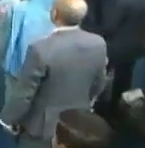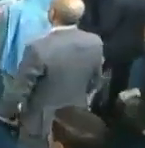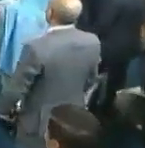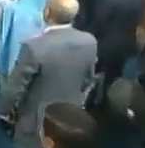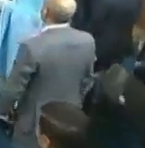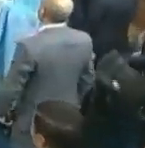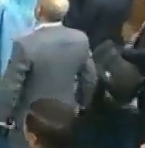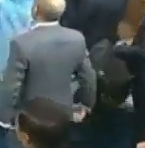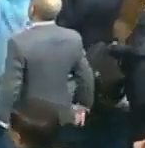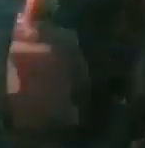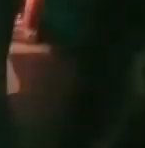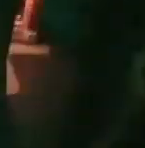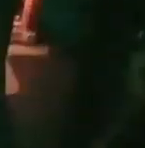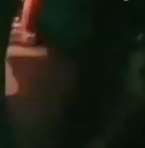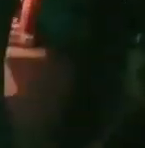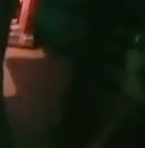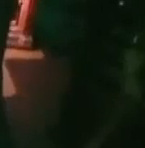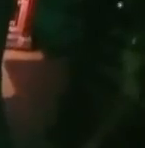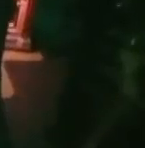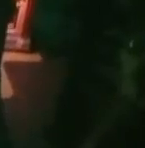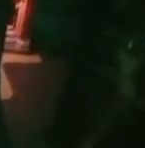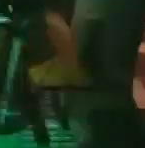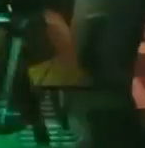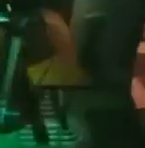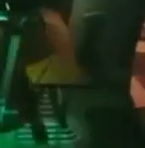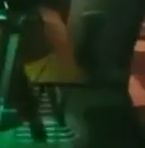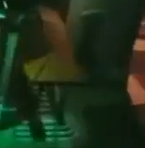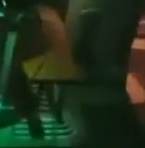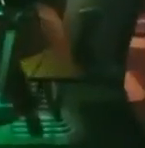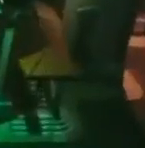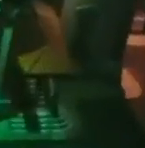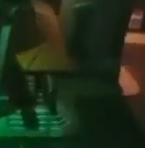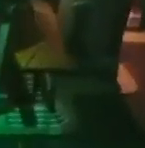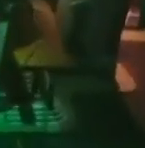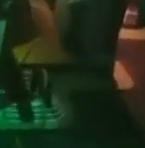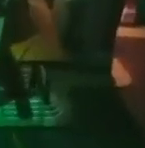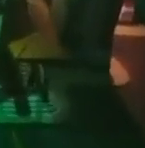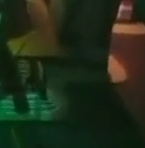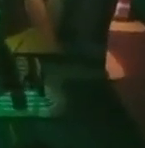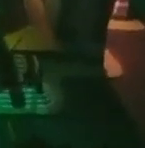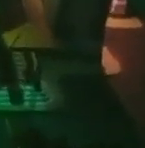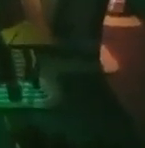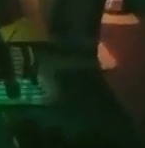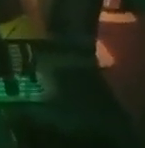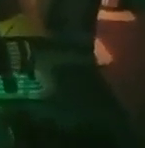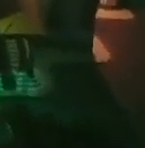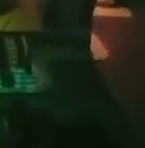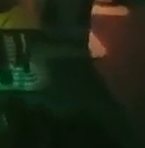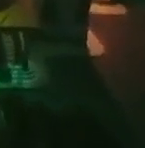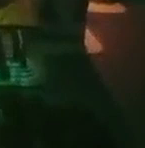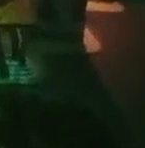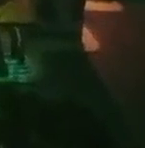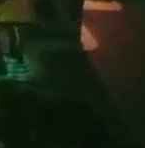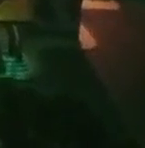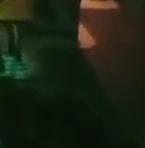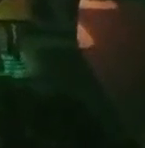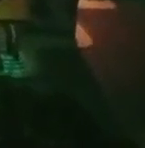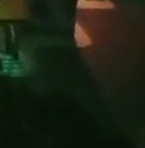Ha mencionado, nos sentimos complacidos de que nuestros hermanos árabes y africanos estén en nuestra patria y en esta visita